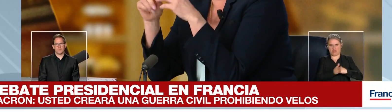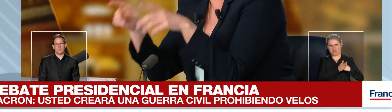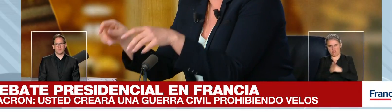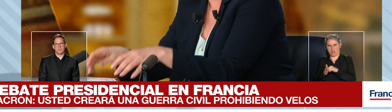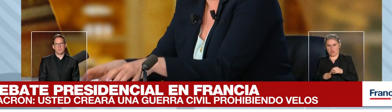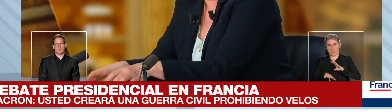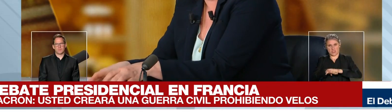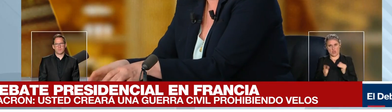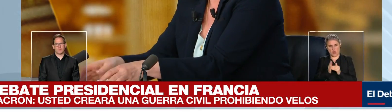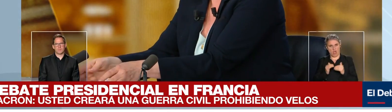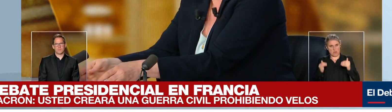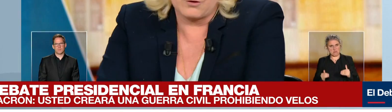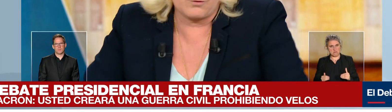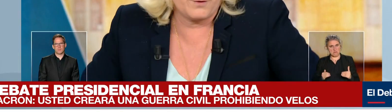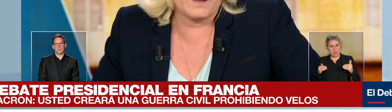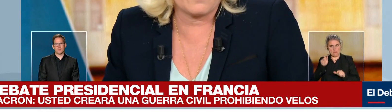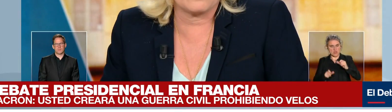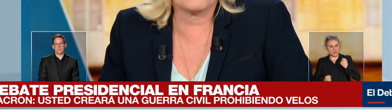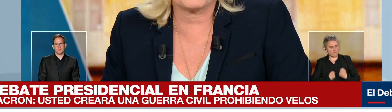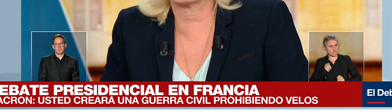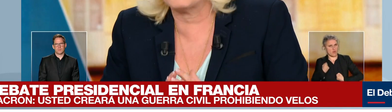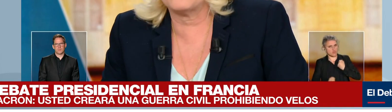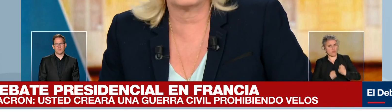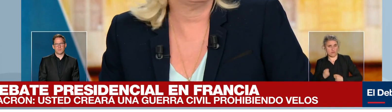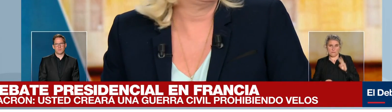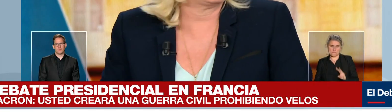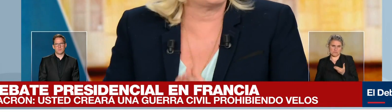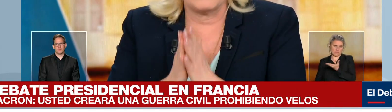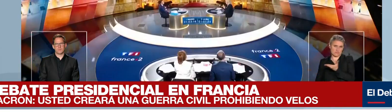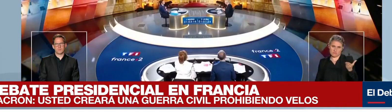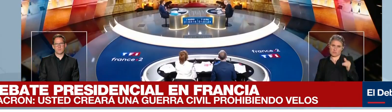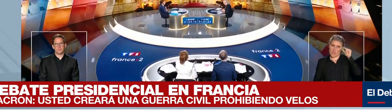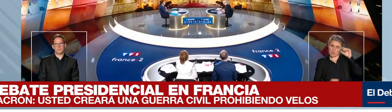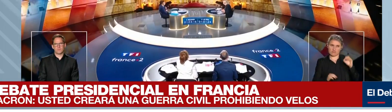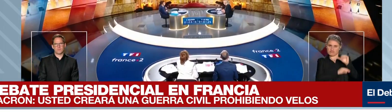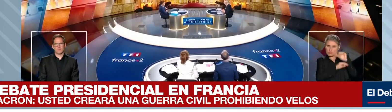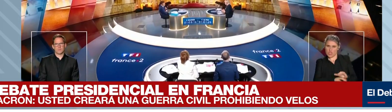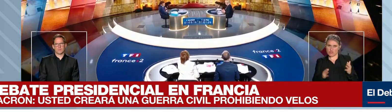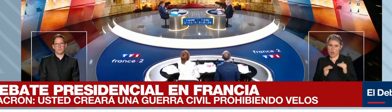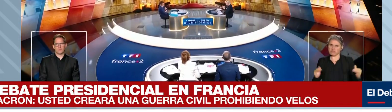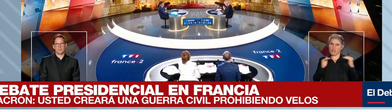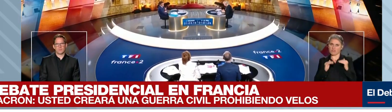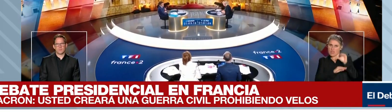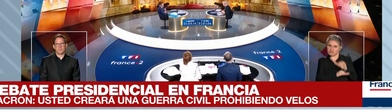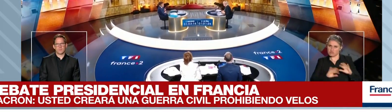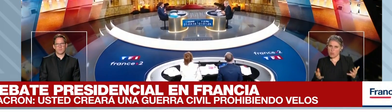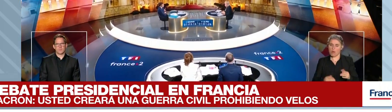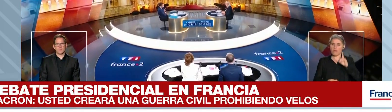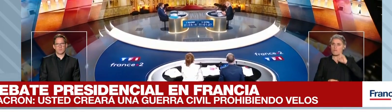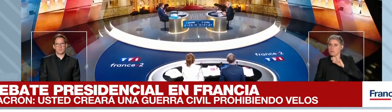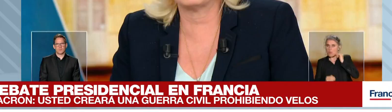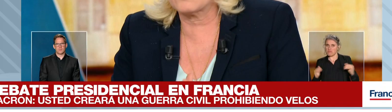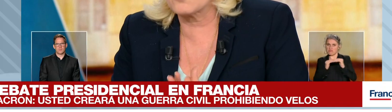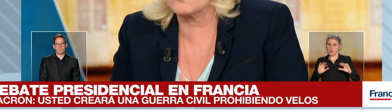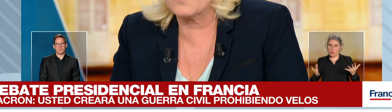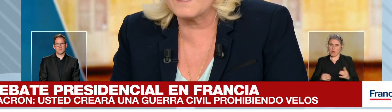por islamistas y esos barrios siguen ahí y la gente está sufriendo por eso. Yo considero que, por el contrario, esto es defender la República, defender la igualdad